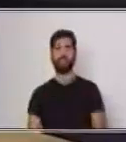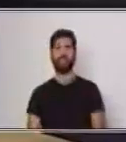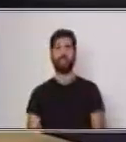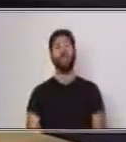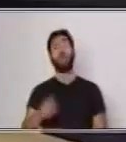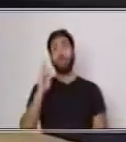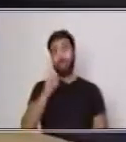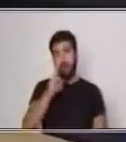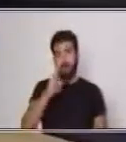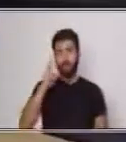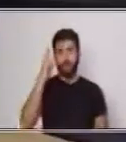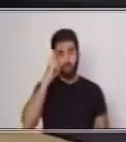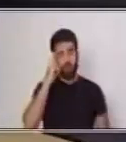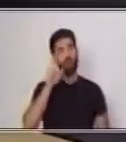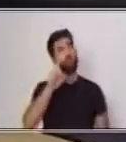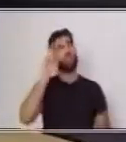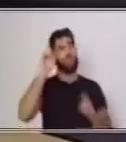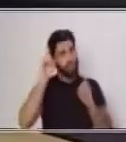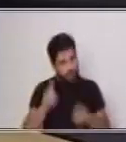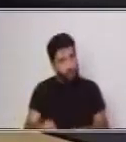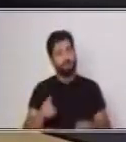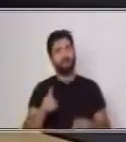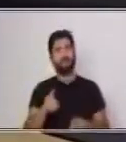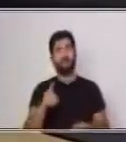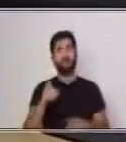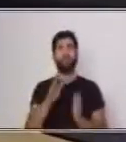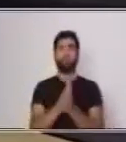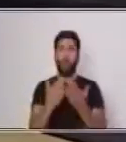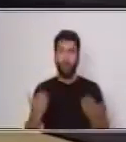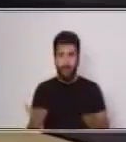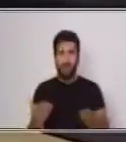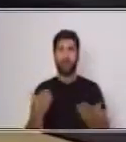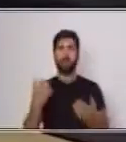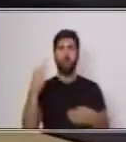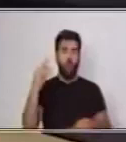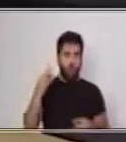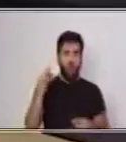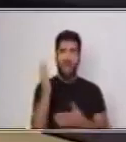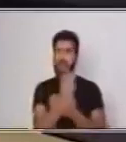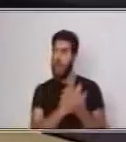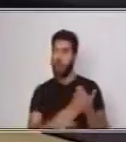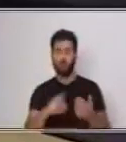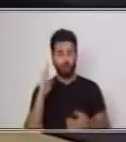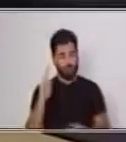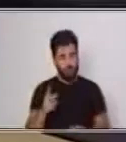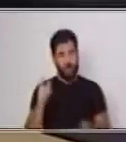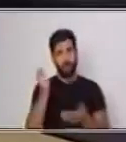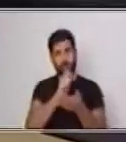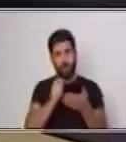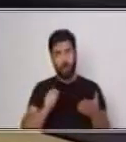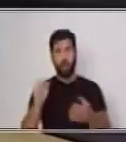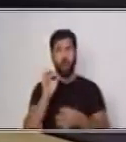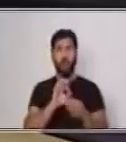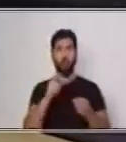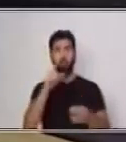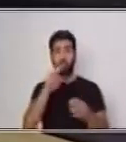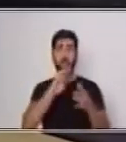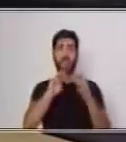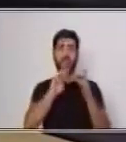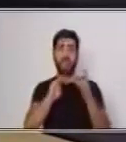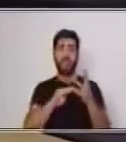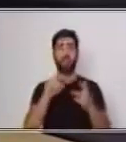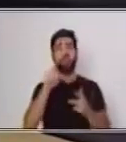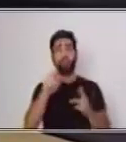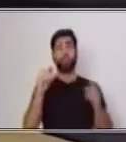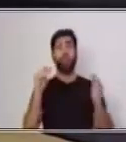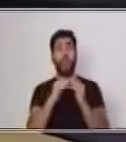Siempre recuerda que debes tomar nota en tu cuaderno, en hojas. Utiliza el recurso que tienes en casa. Es importante